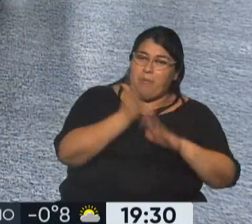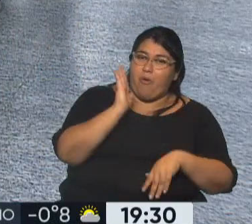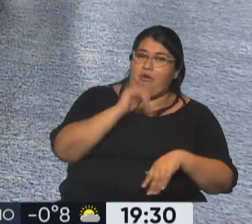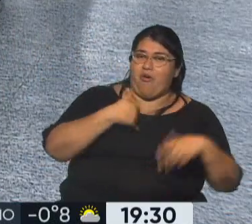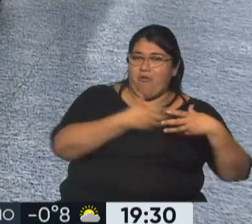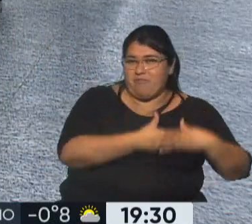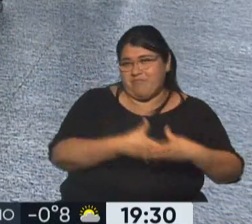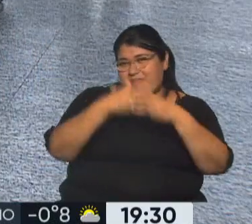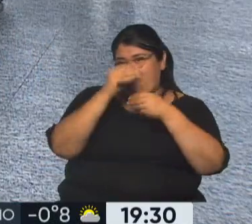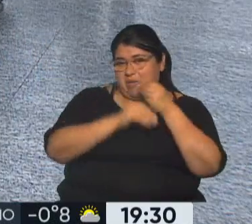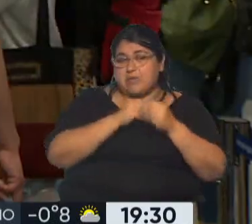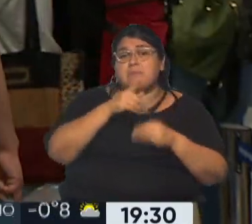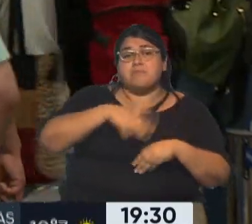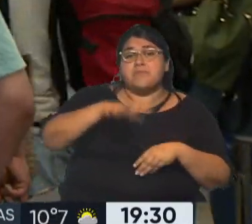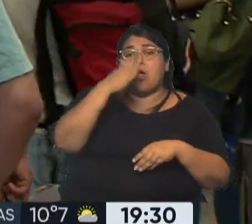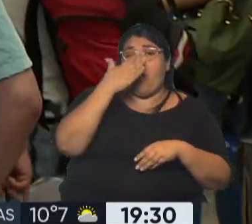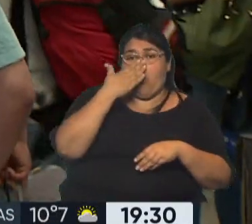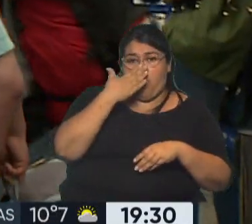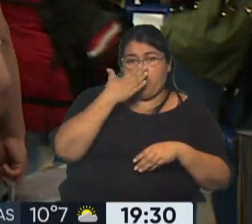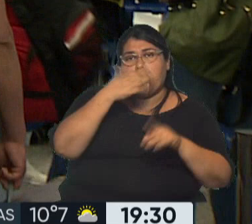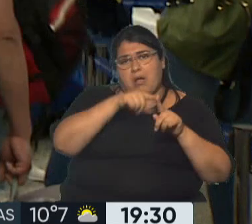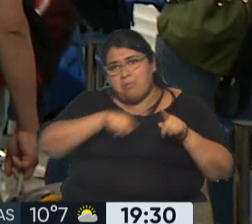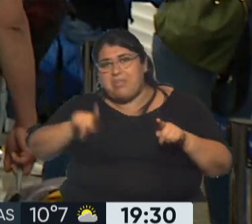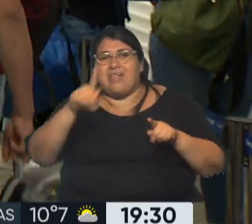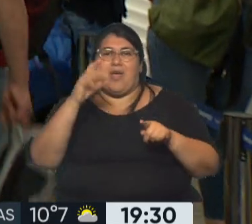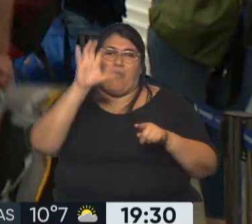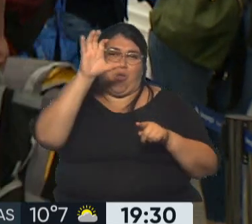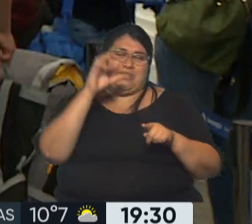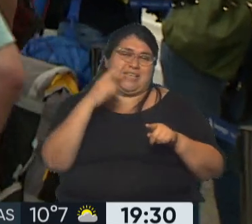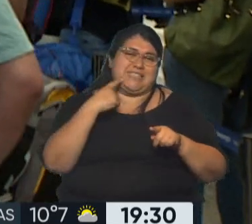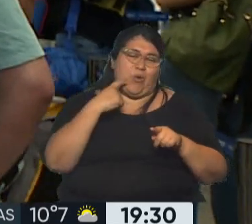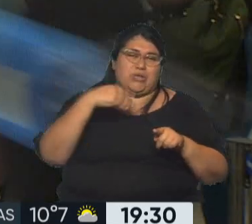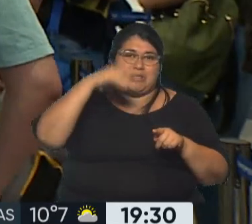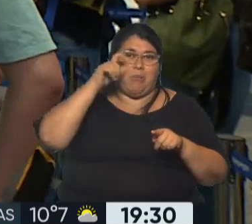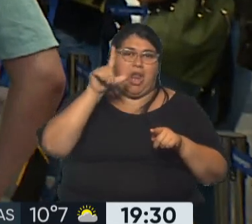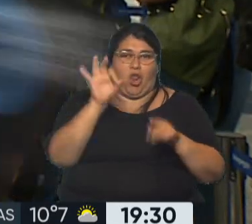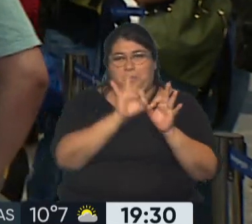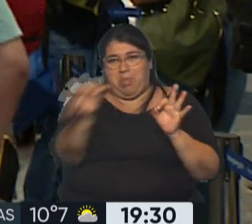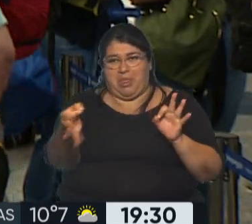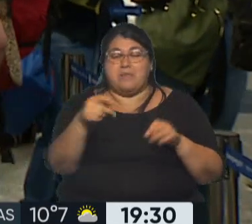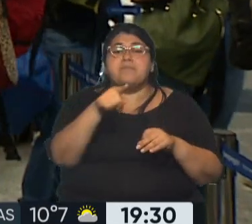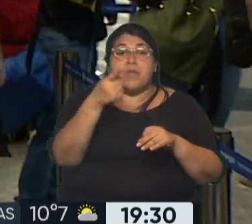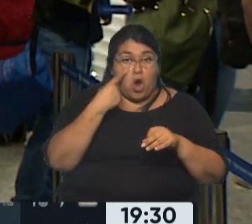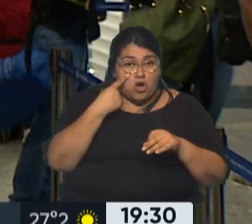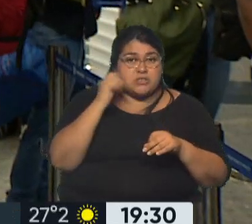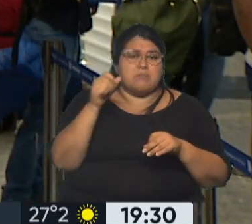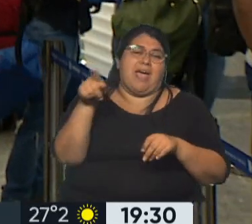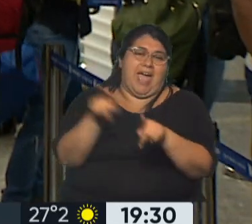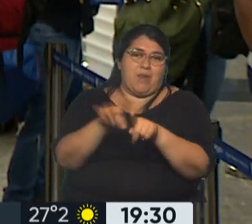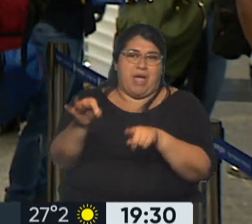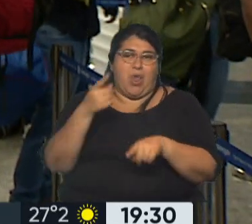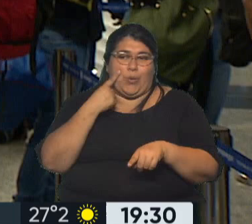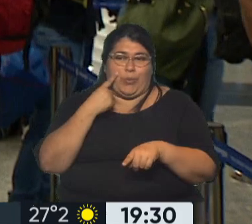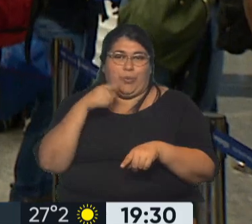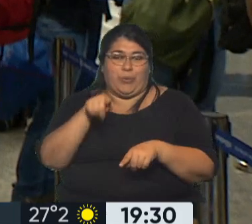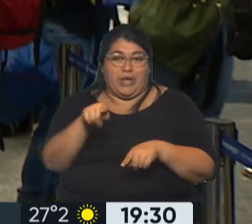lugar? Viajo a Córdoba, pero hacia ahí a Merlo, San Luis. Ahí cerquita. ¿Ya conocías? Sí, porque vive mi hermano allá.